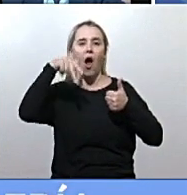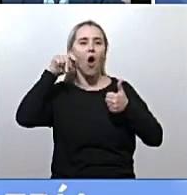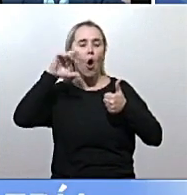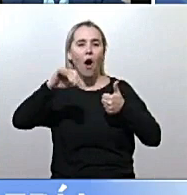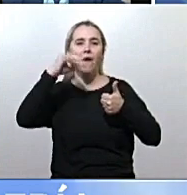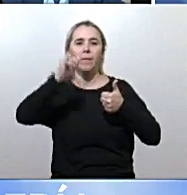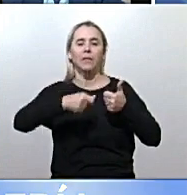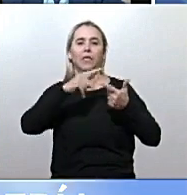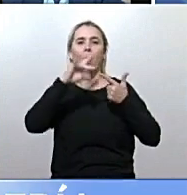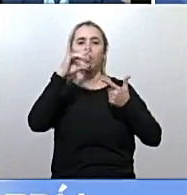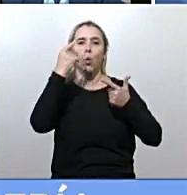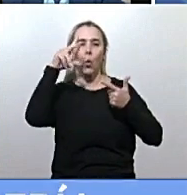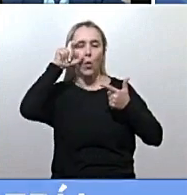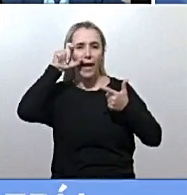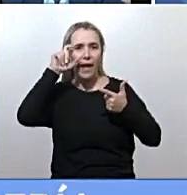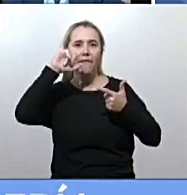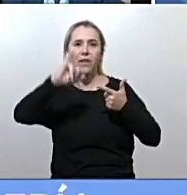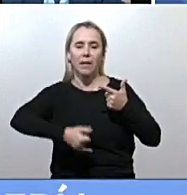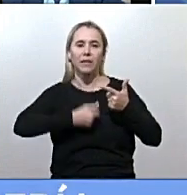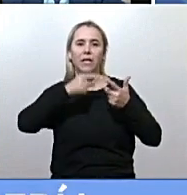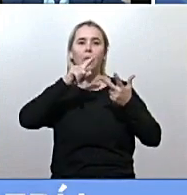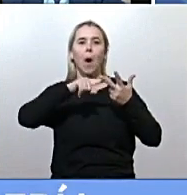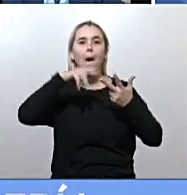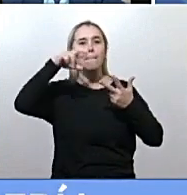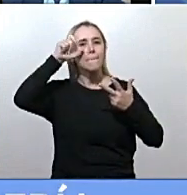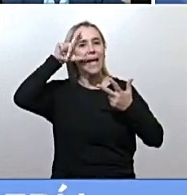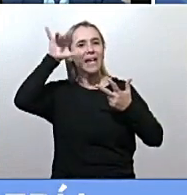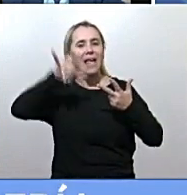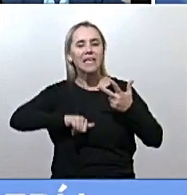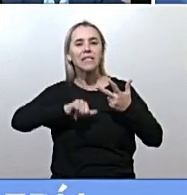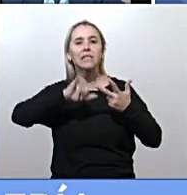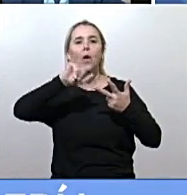Duré, afirmativo. Senadora Elías de Pérez, su voto.